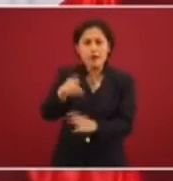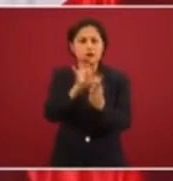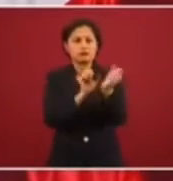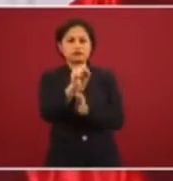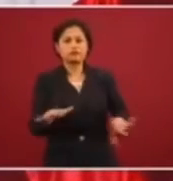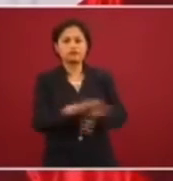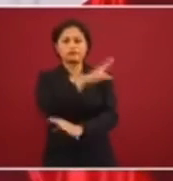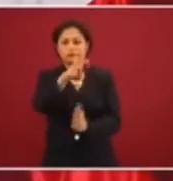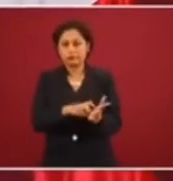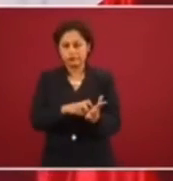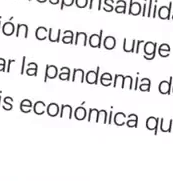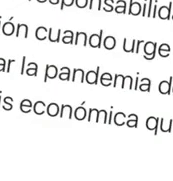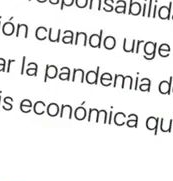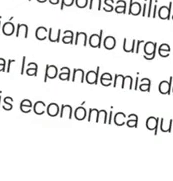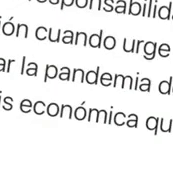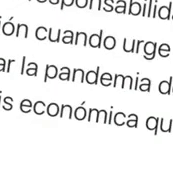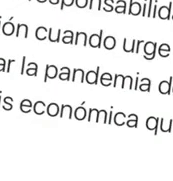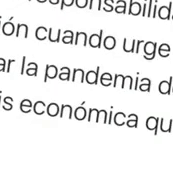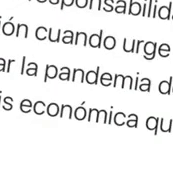puede, porque